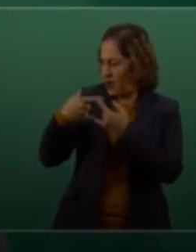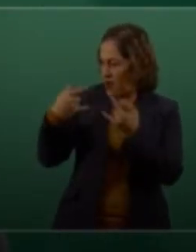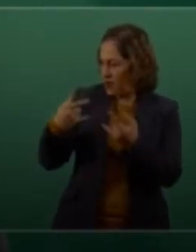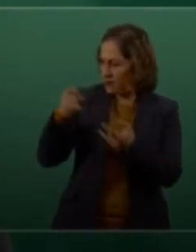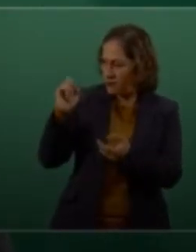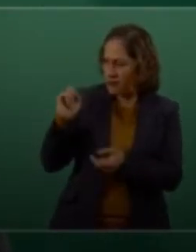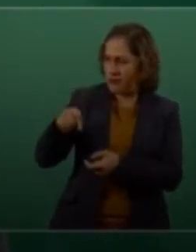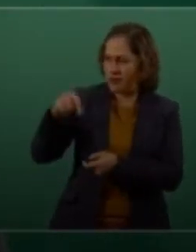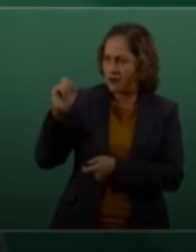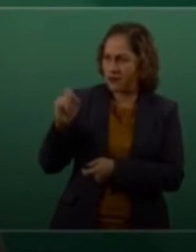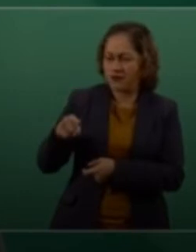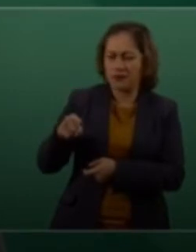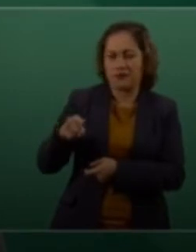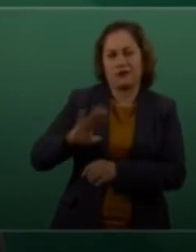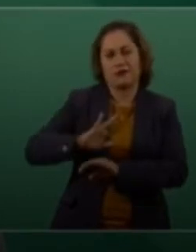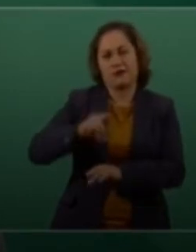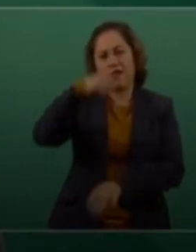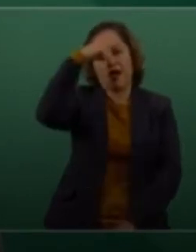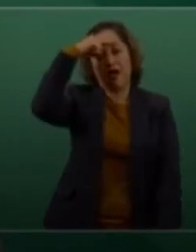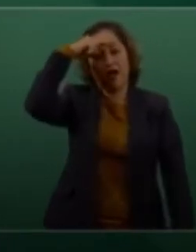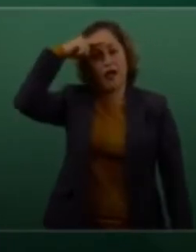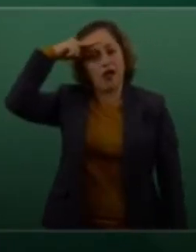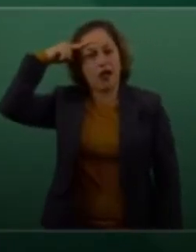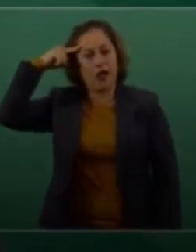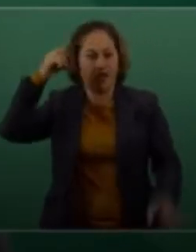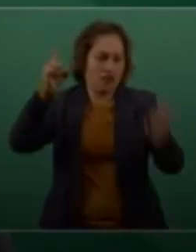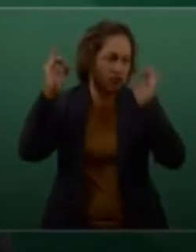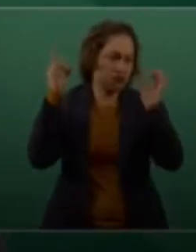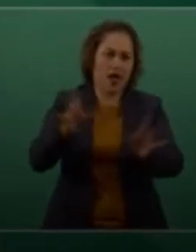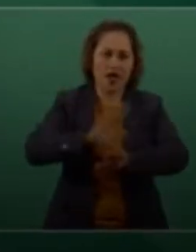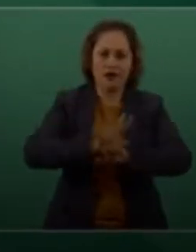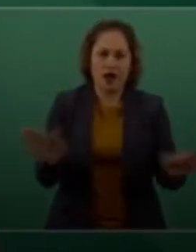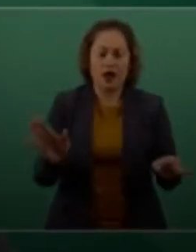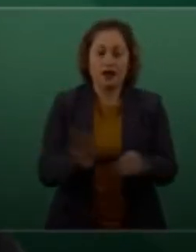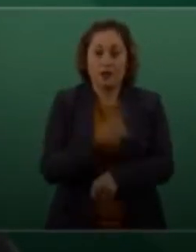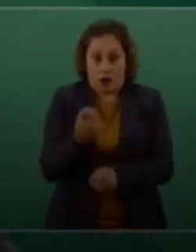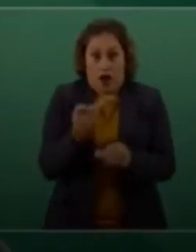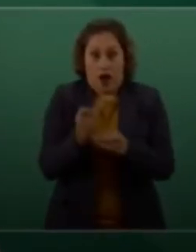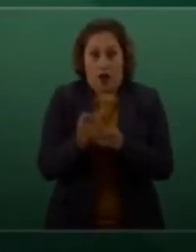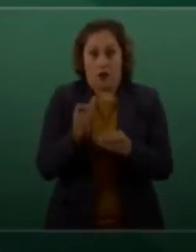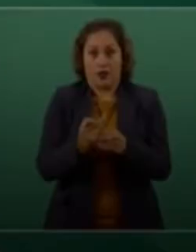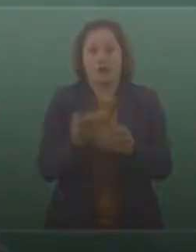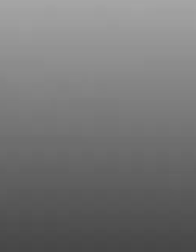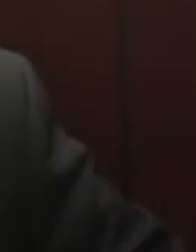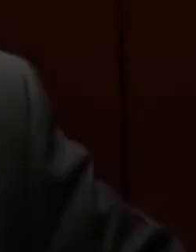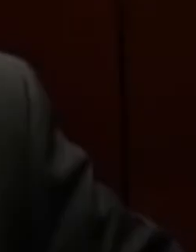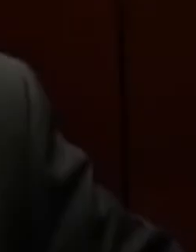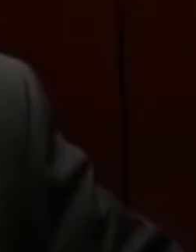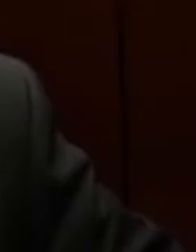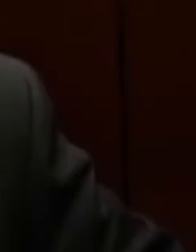¿no? Ya chole. O sea, ¿por qué van a hacer una campaña en los medios